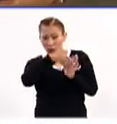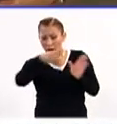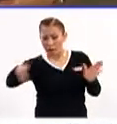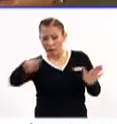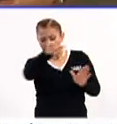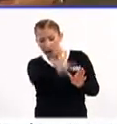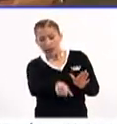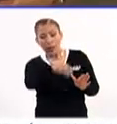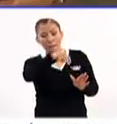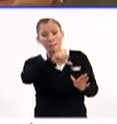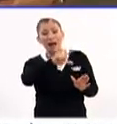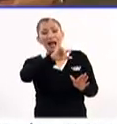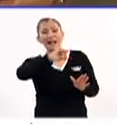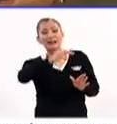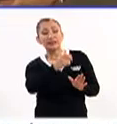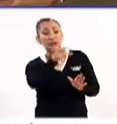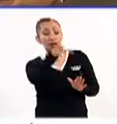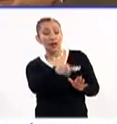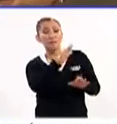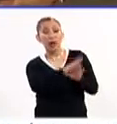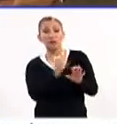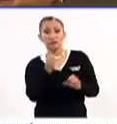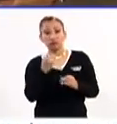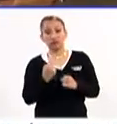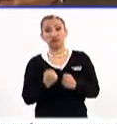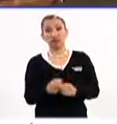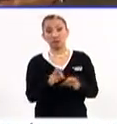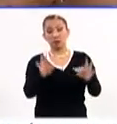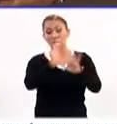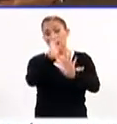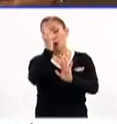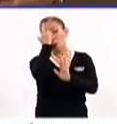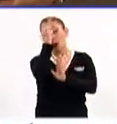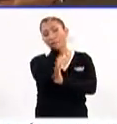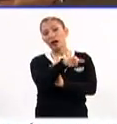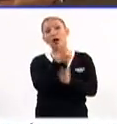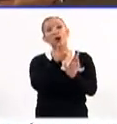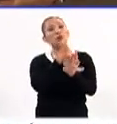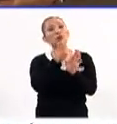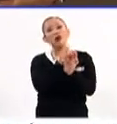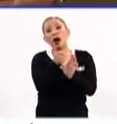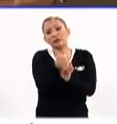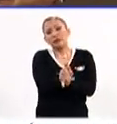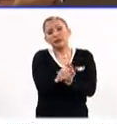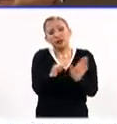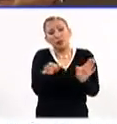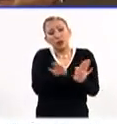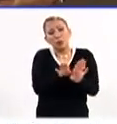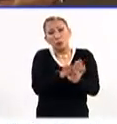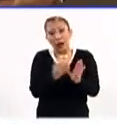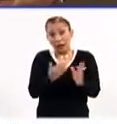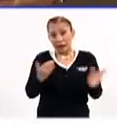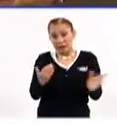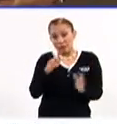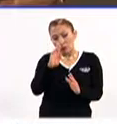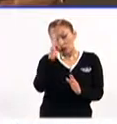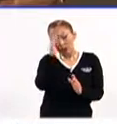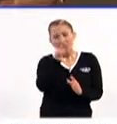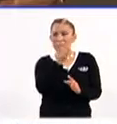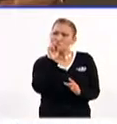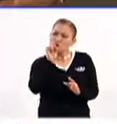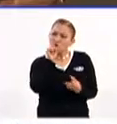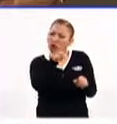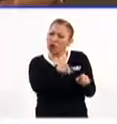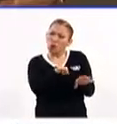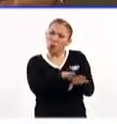la figura de Malinche era una figura más bien positiva, que era recordada de la manera en que les decía anteriormente, era recordada